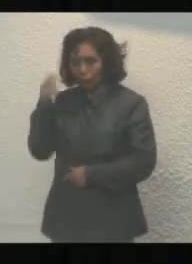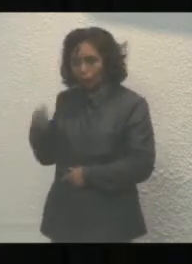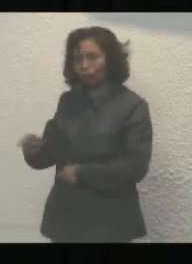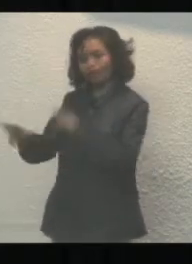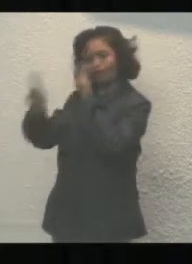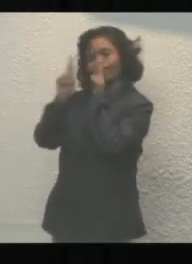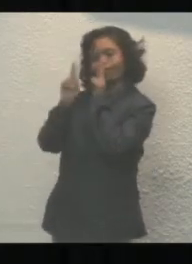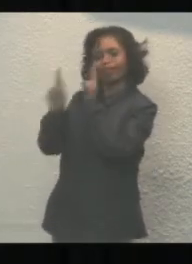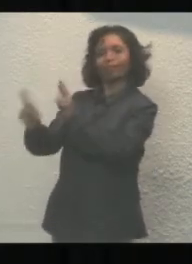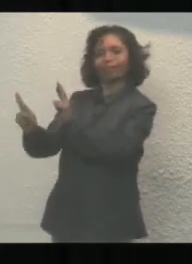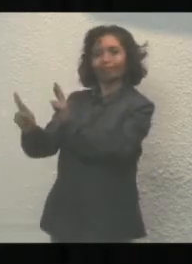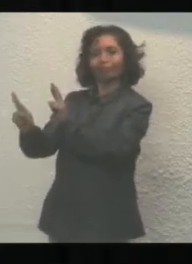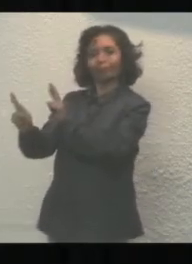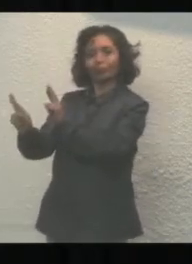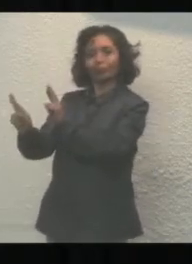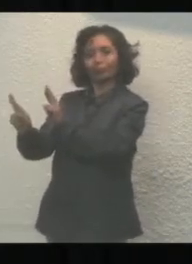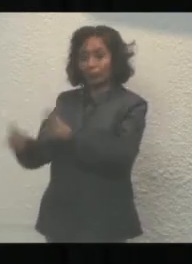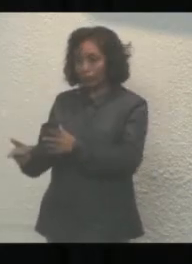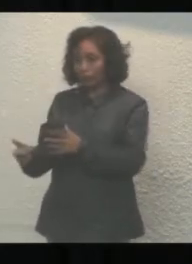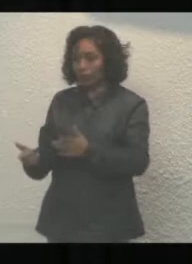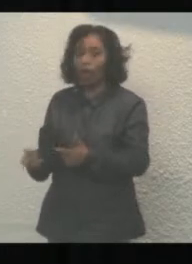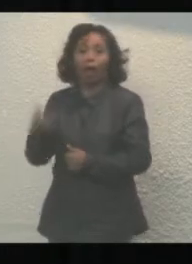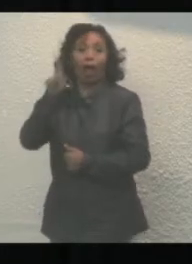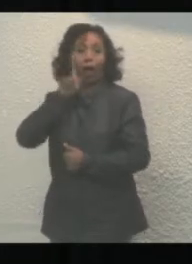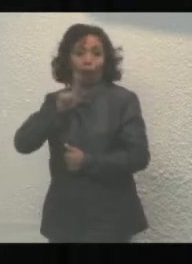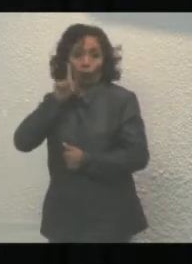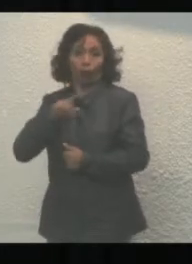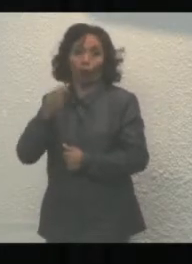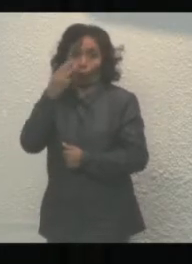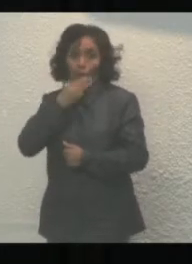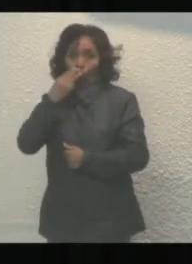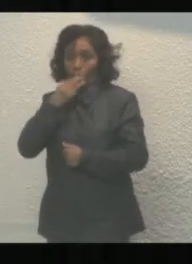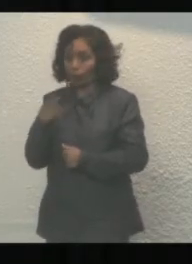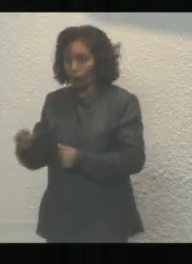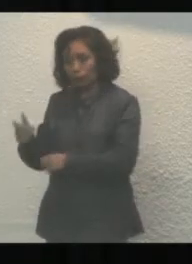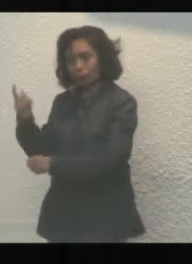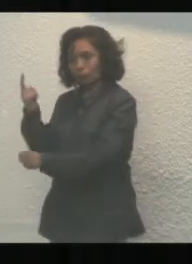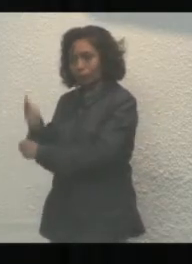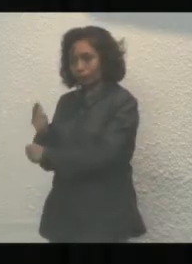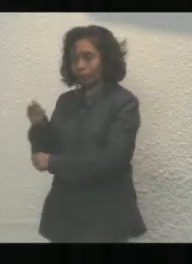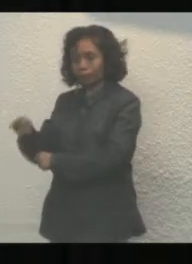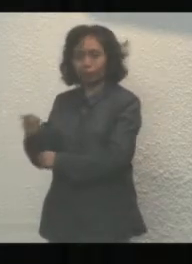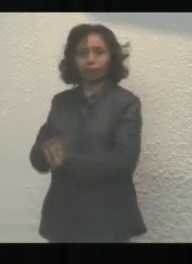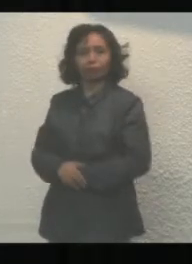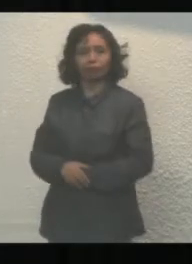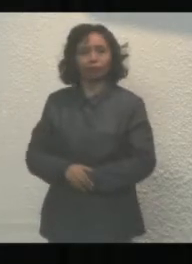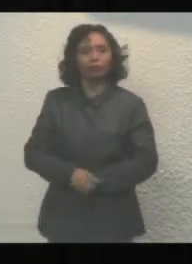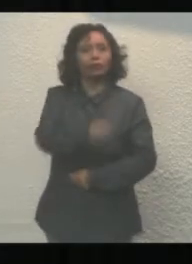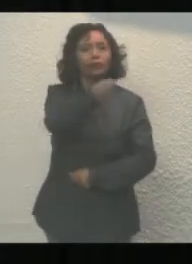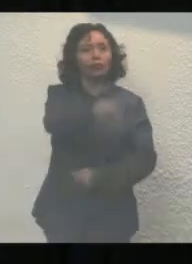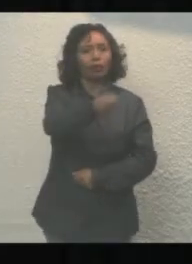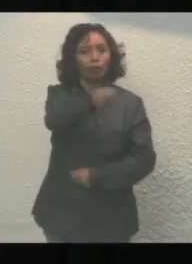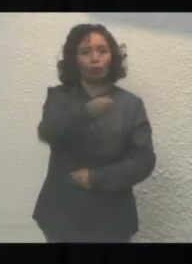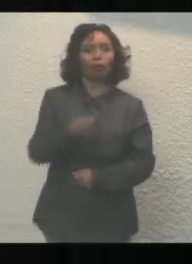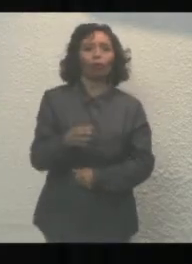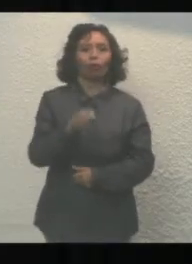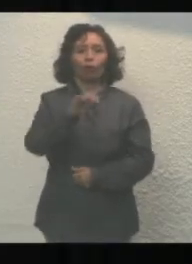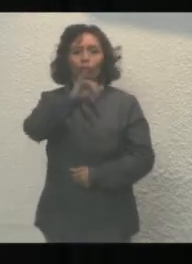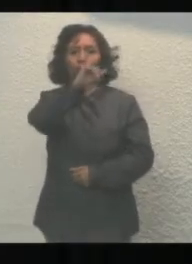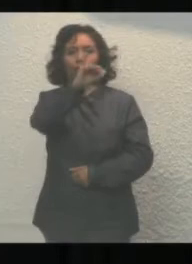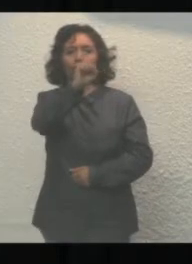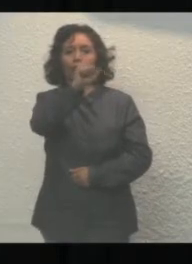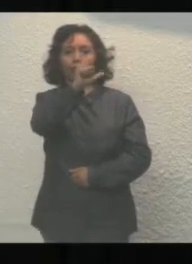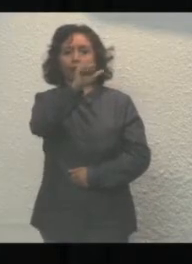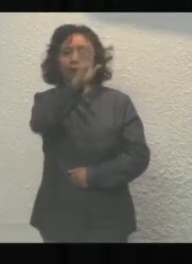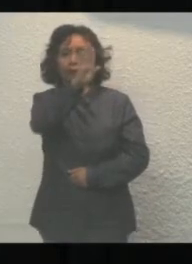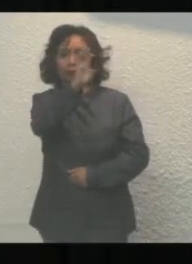reconocidas al reconocerse una mujer maya. Y saludo a don Isabel, que es uno de